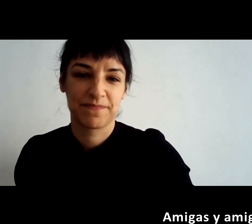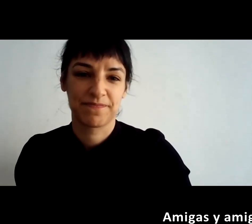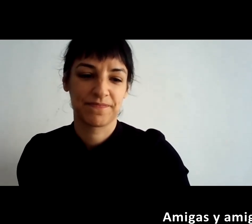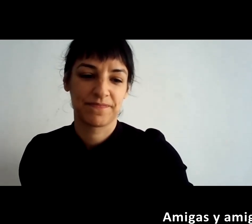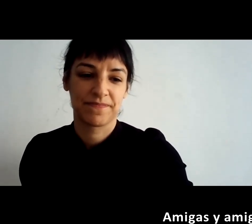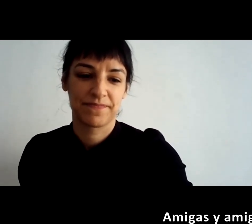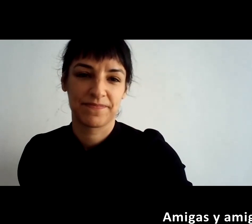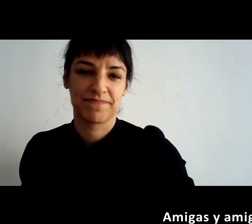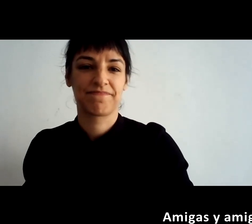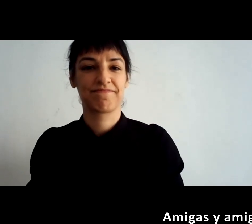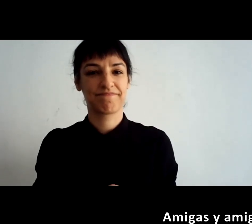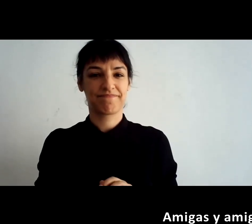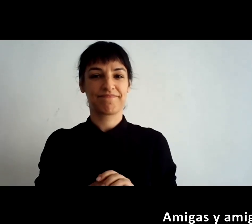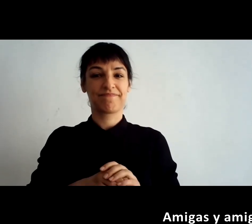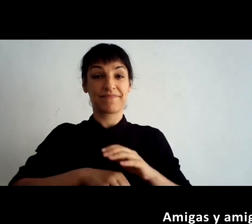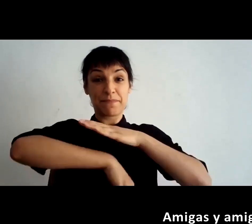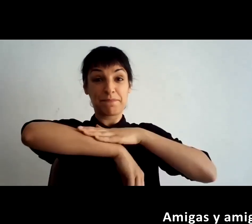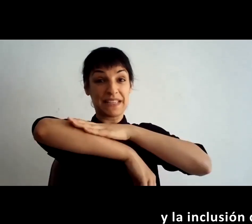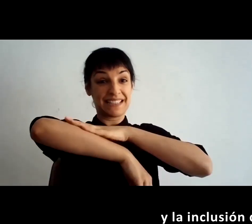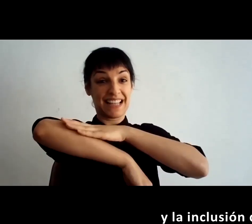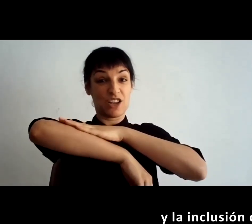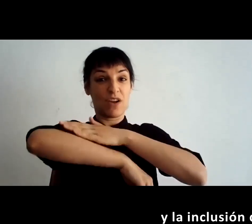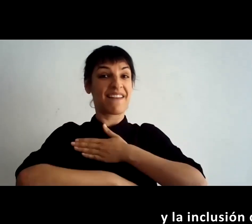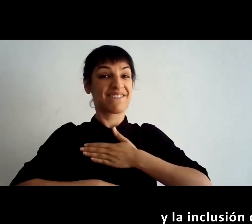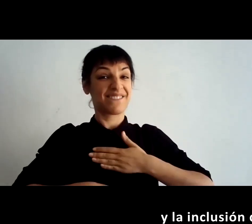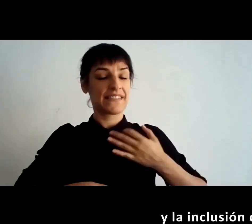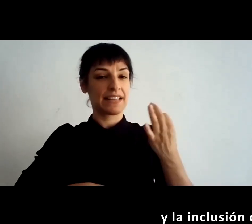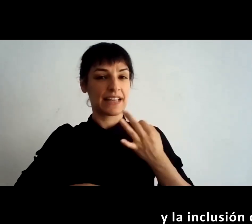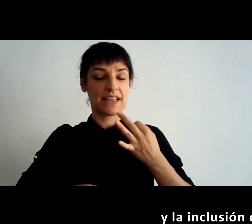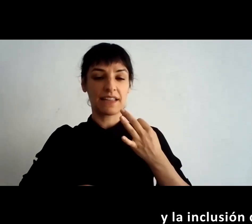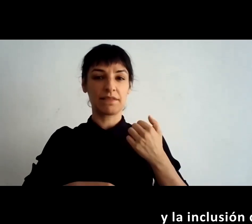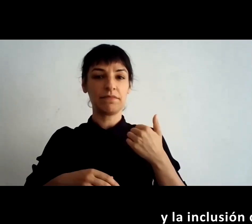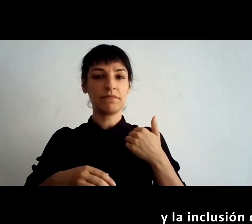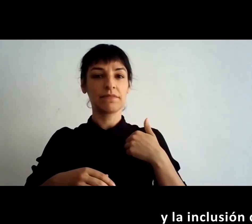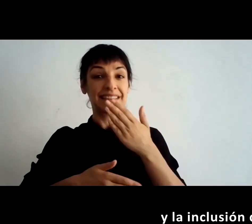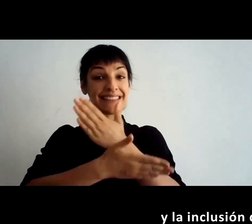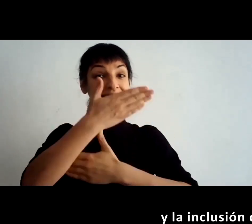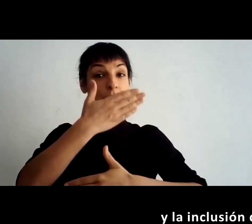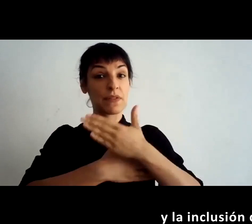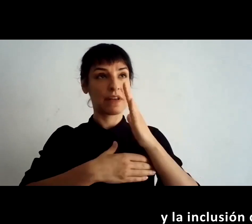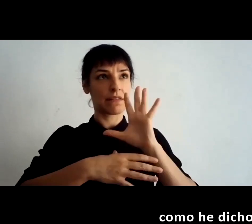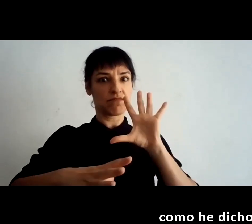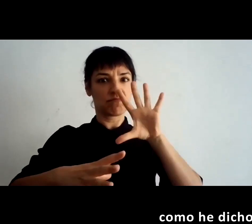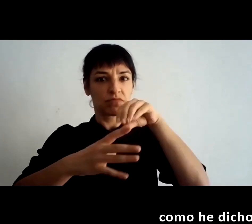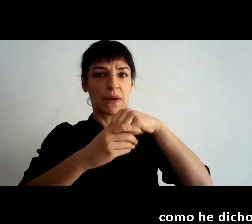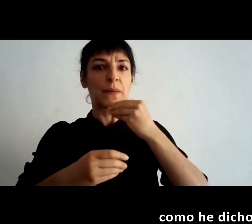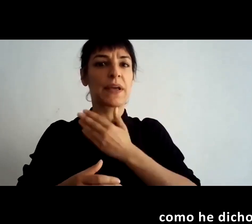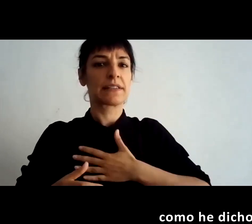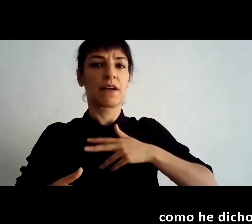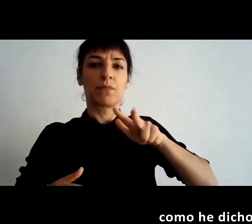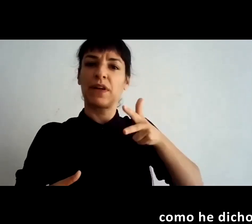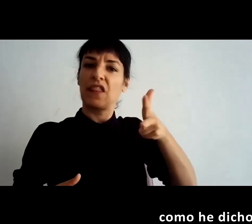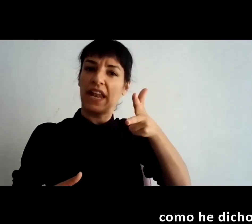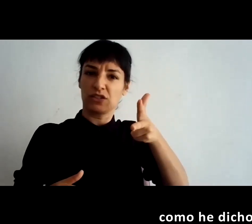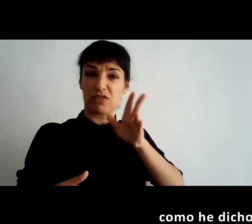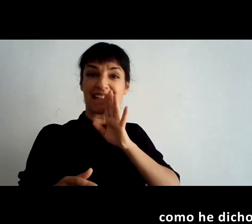ministerio queremos que el bienestar y la inclusión de las personas con discapacidad sean derechos, como he dicho antes, es decir, que se